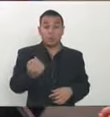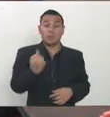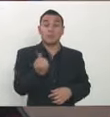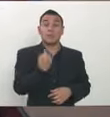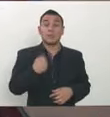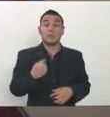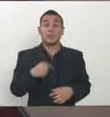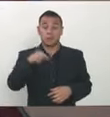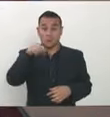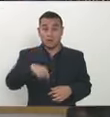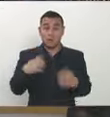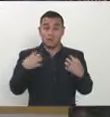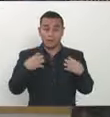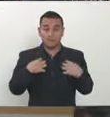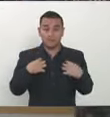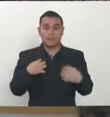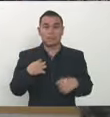vivos.